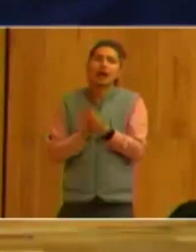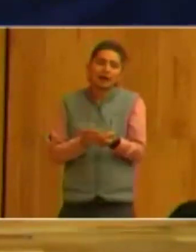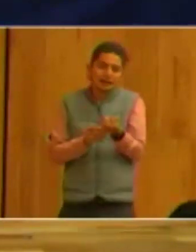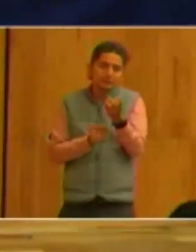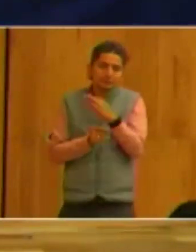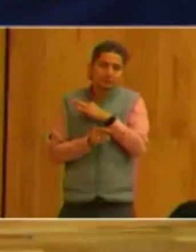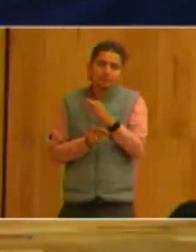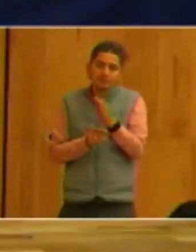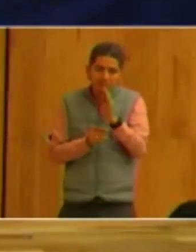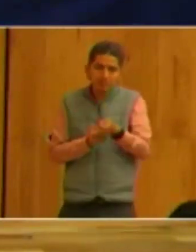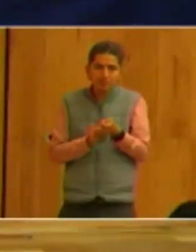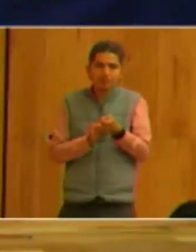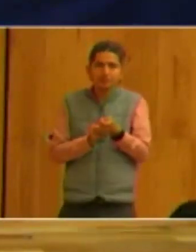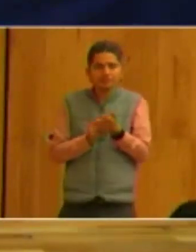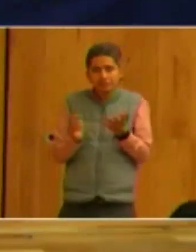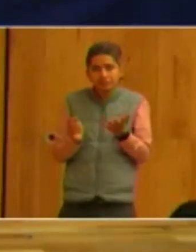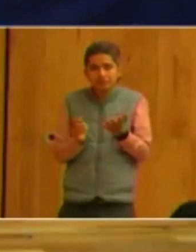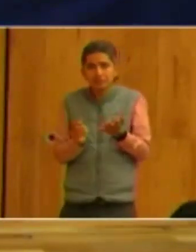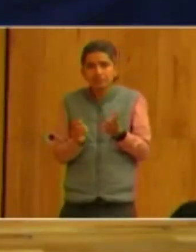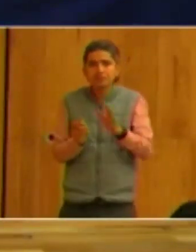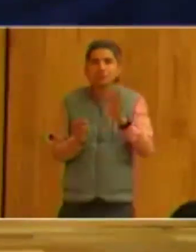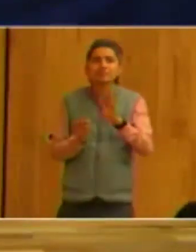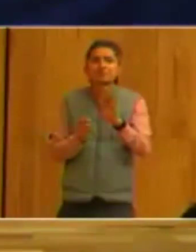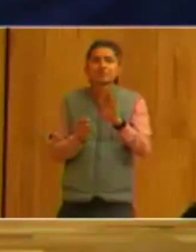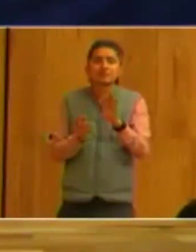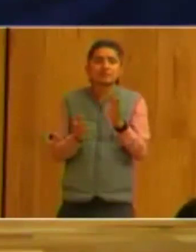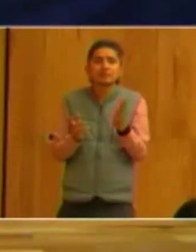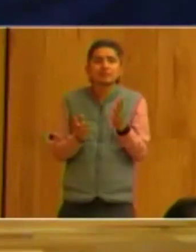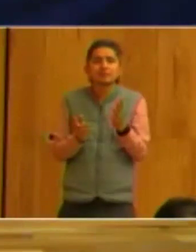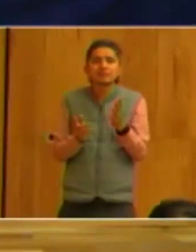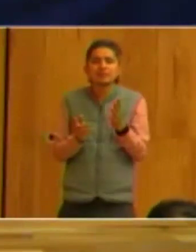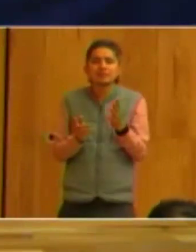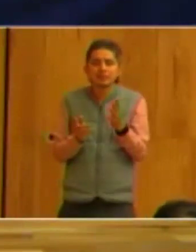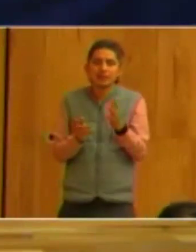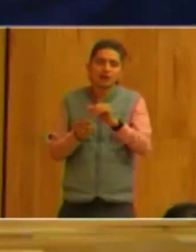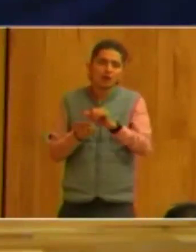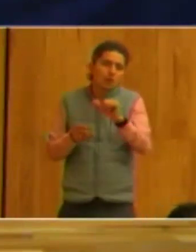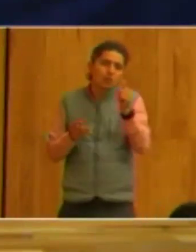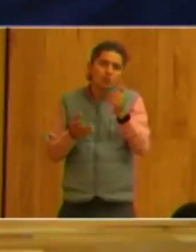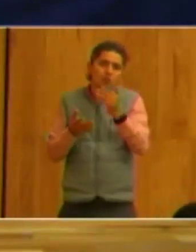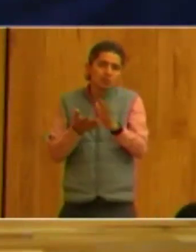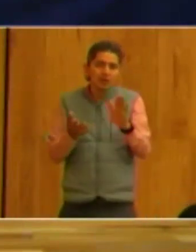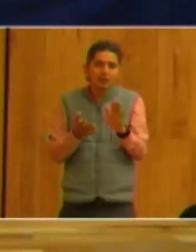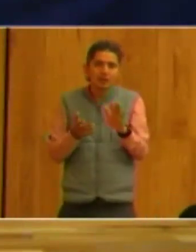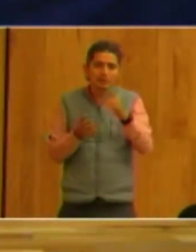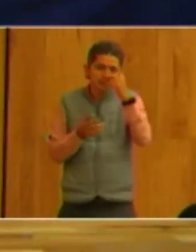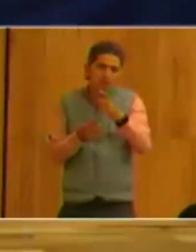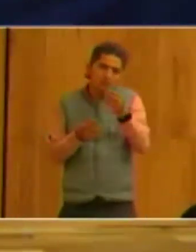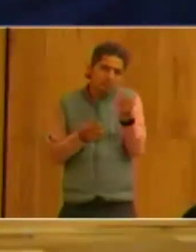permitiría, si a mote pronto, generar entonces una acción de otra naturaleza para hacer